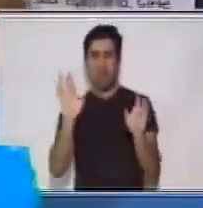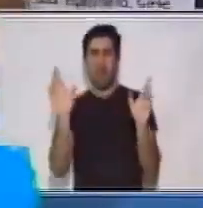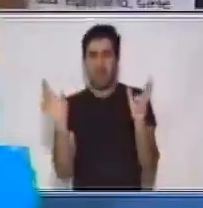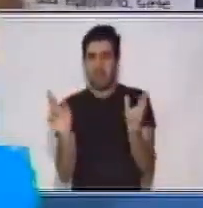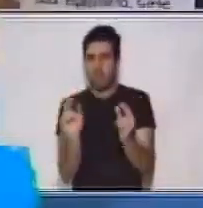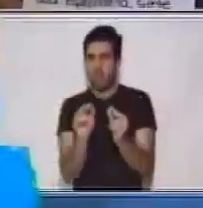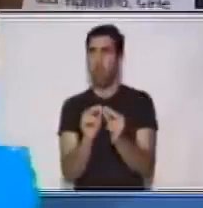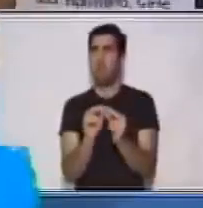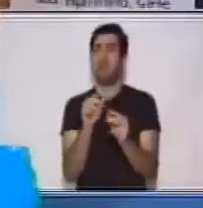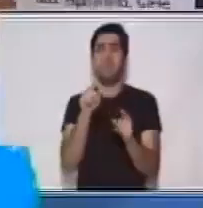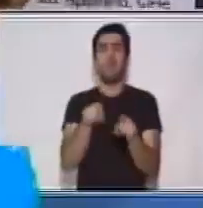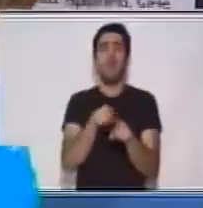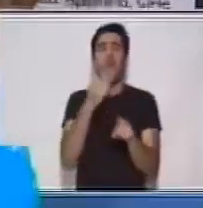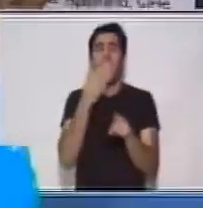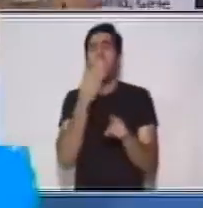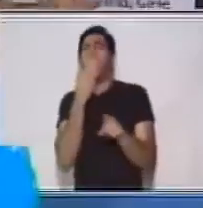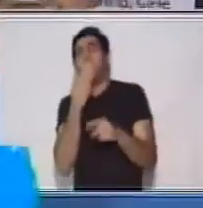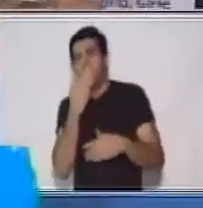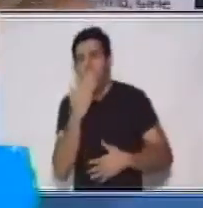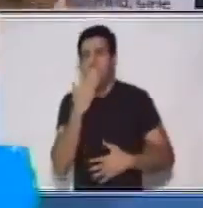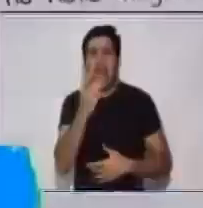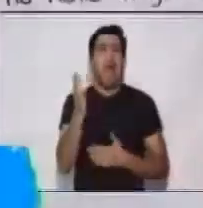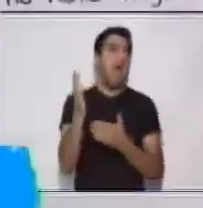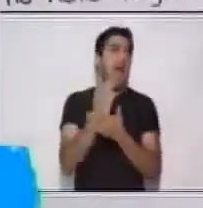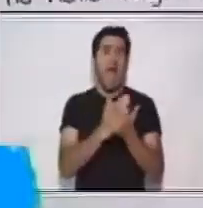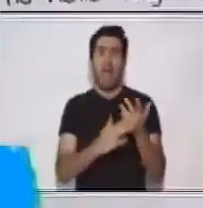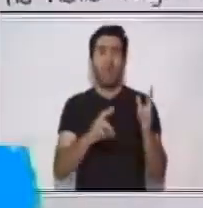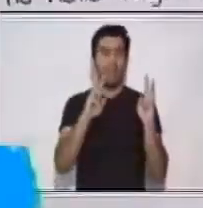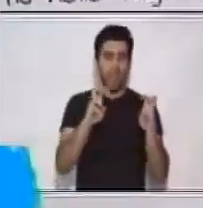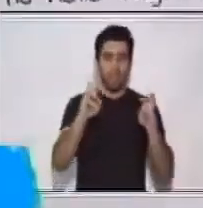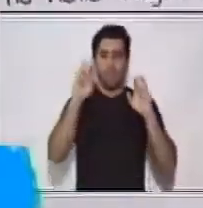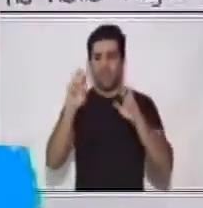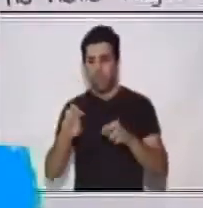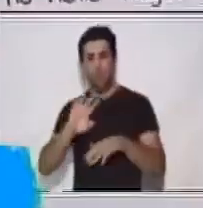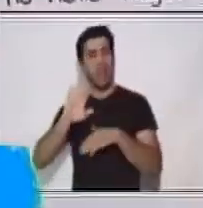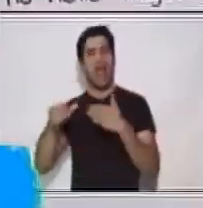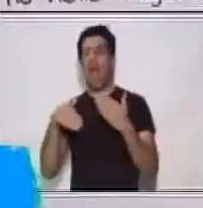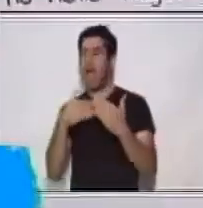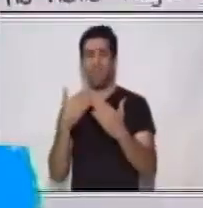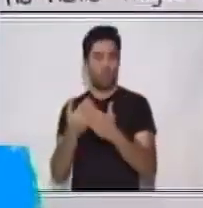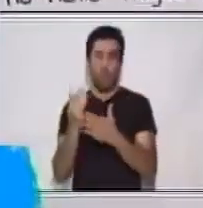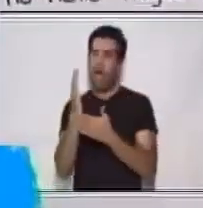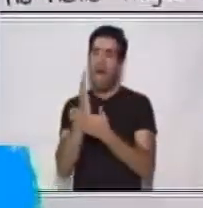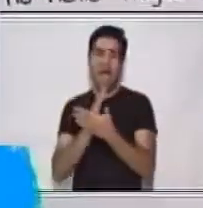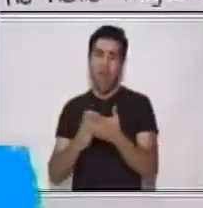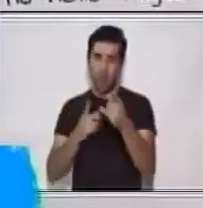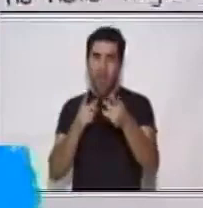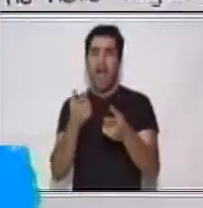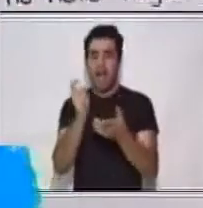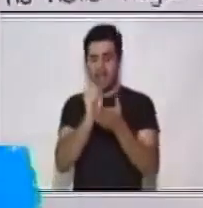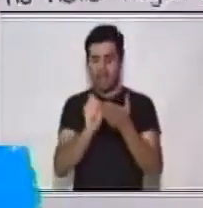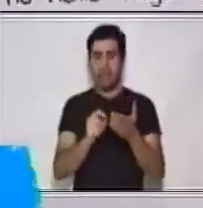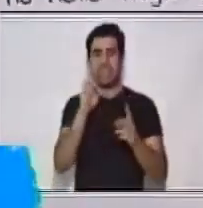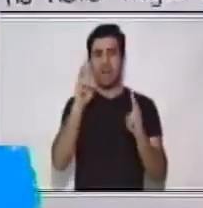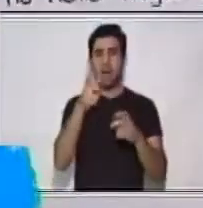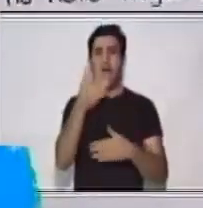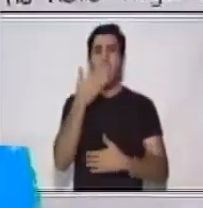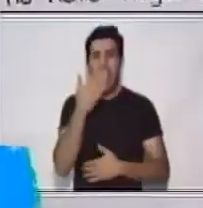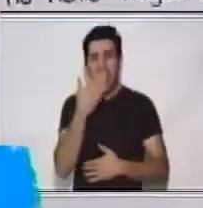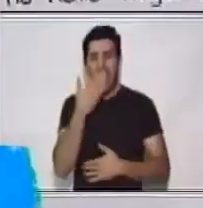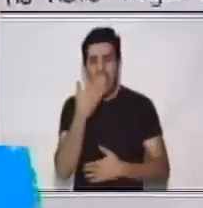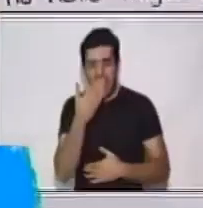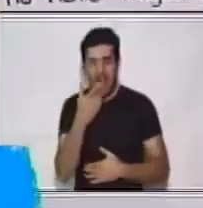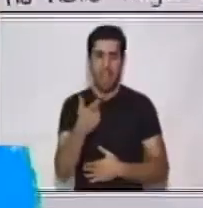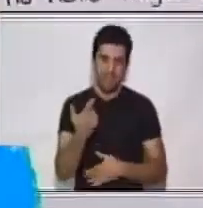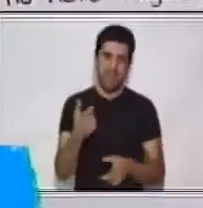este caso es una burla de algún vicio o de alguna colectividad individual o a nivel general de